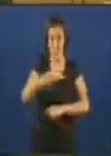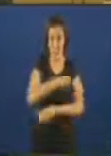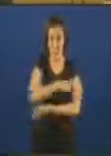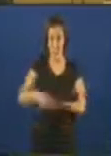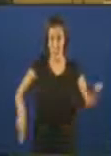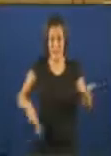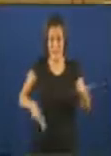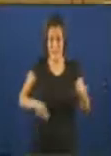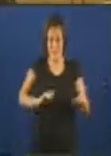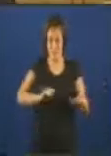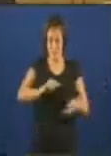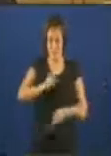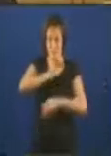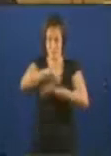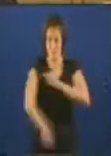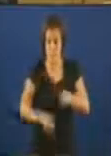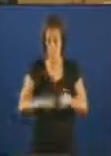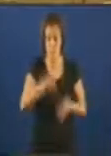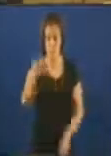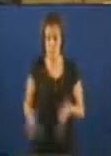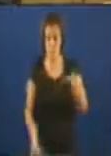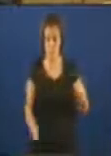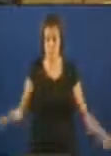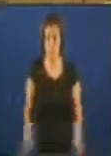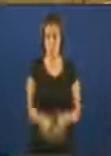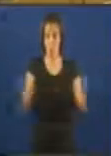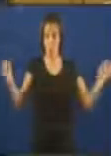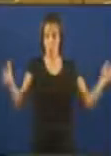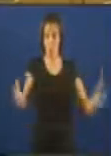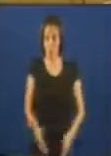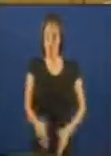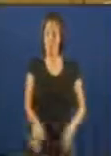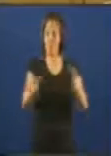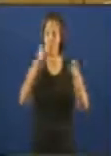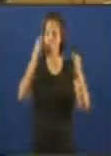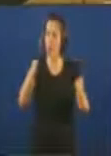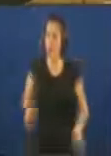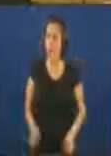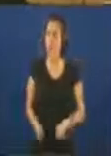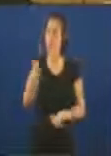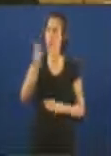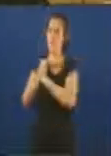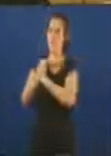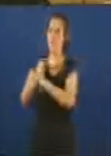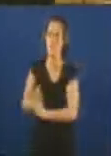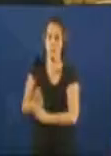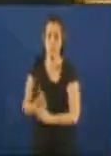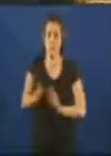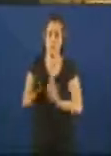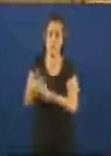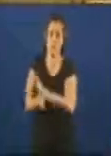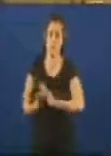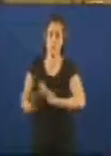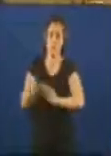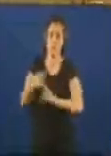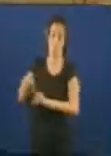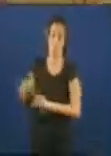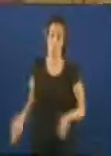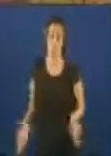feble económicamente, máis injusta socialmente, pero, eso sí, moito máis dependente. En eso consiste a súa política.